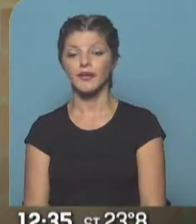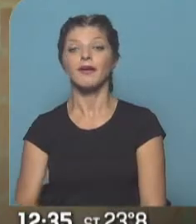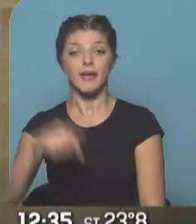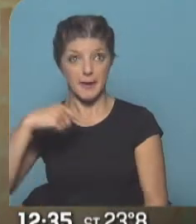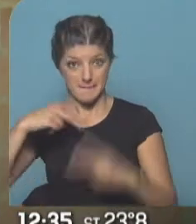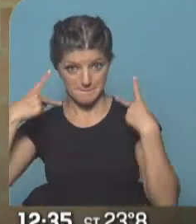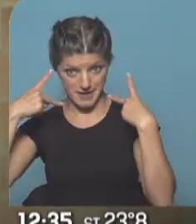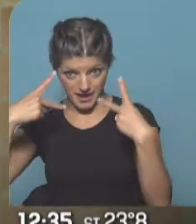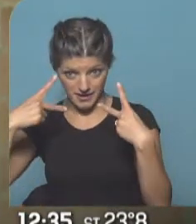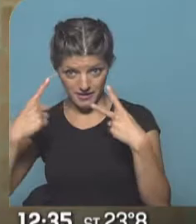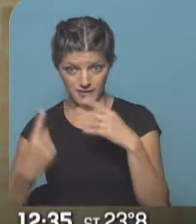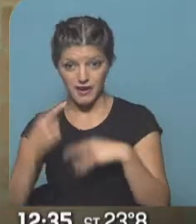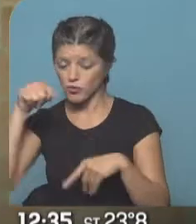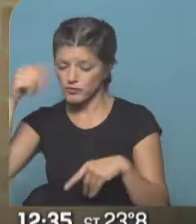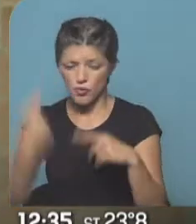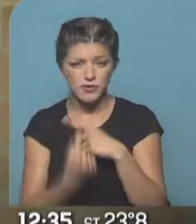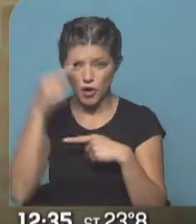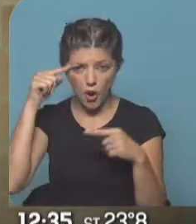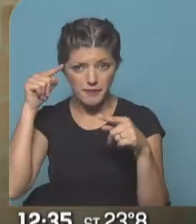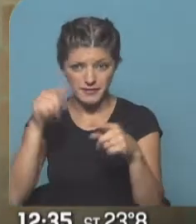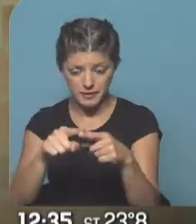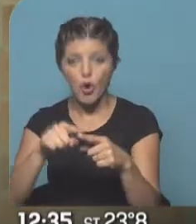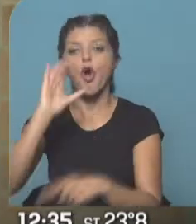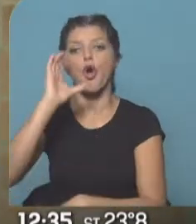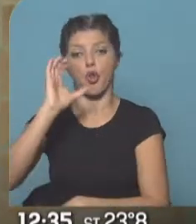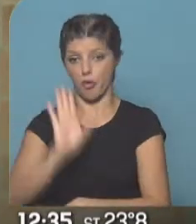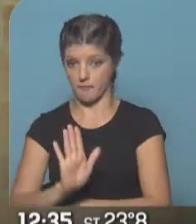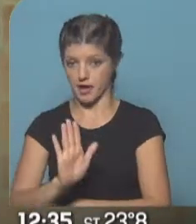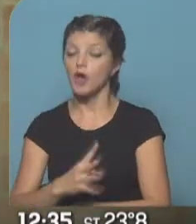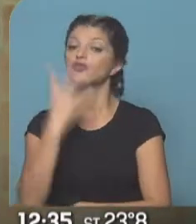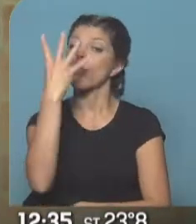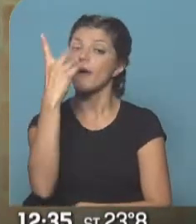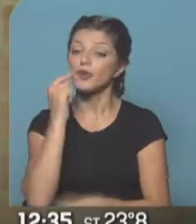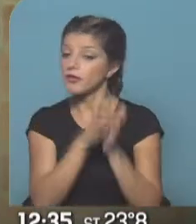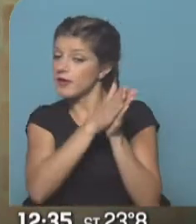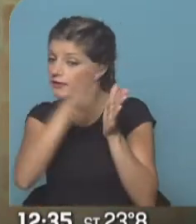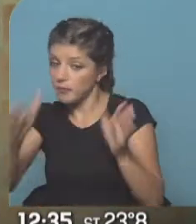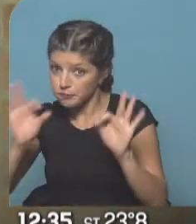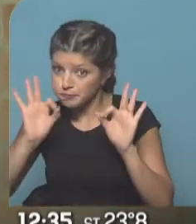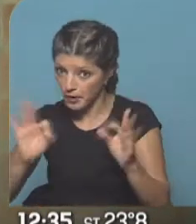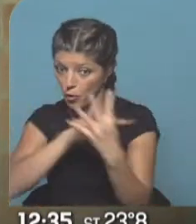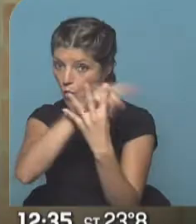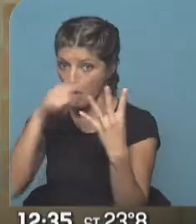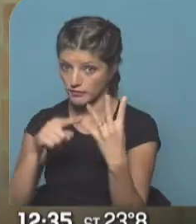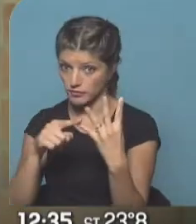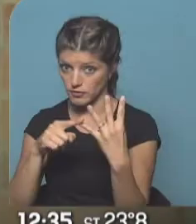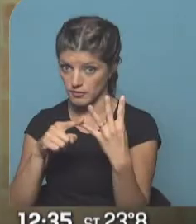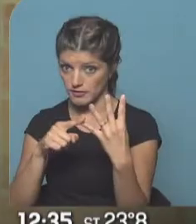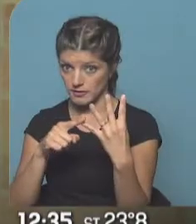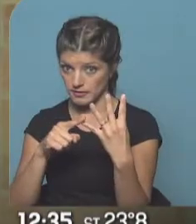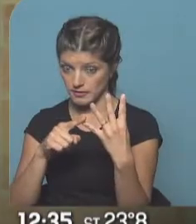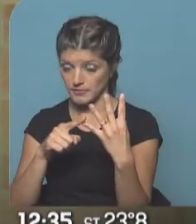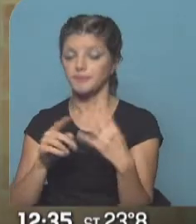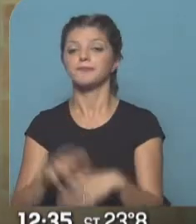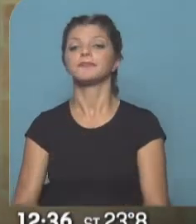único destino a Colombia y abarcará 4 días enteros en este país, que es un periodo muy